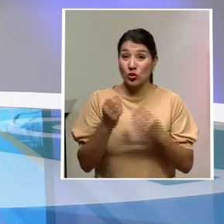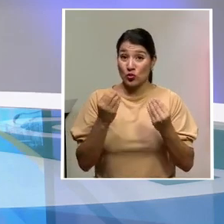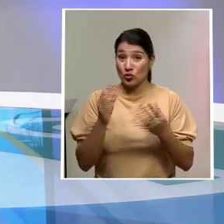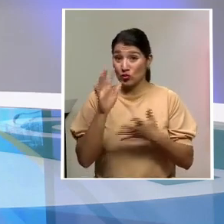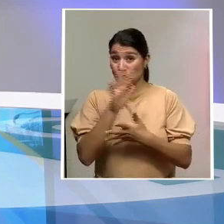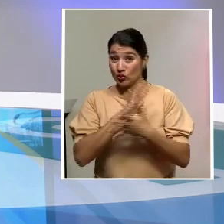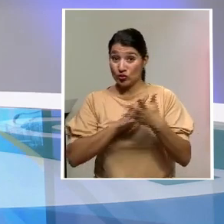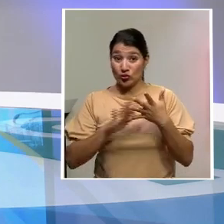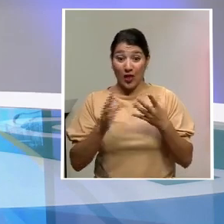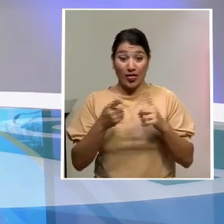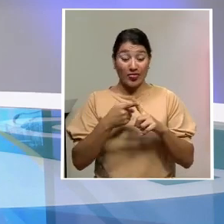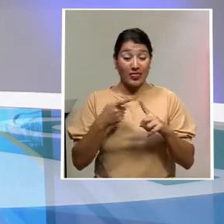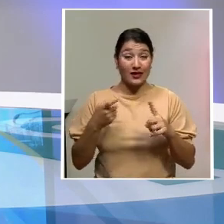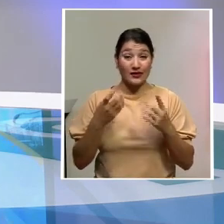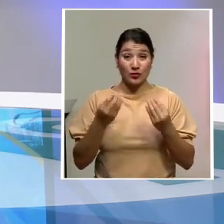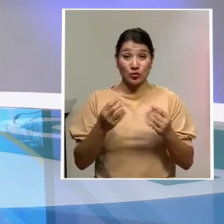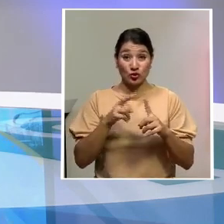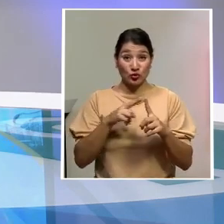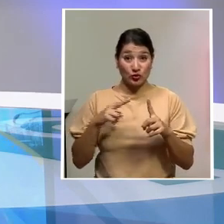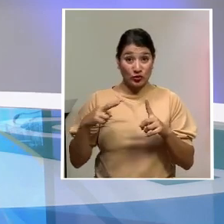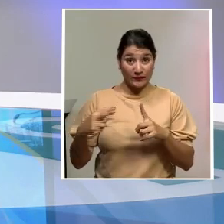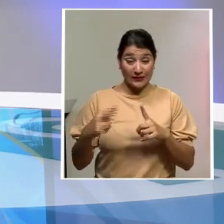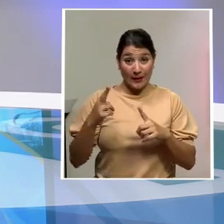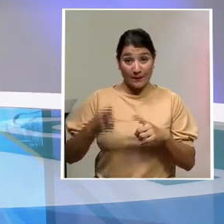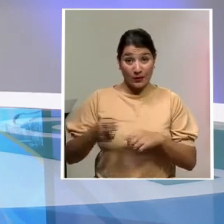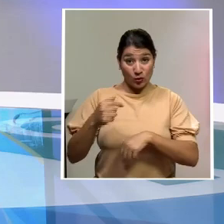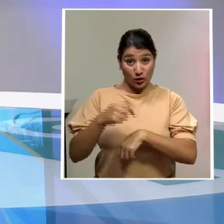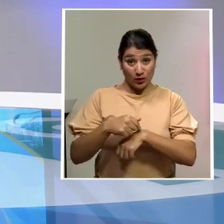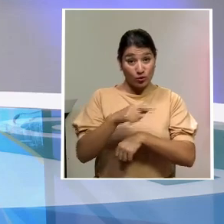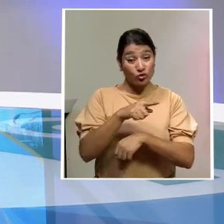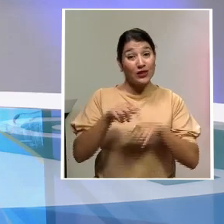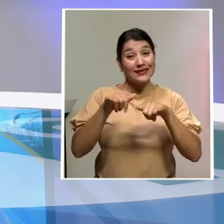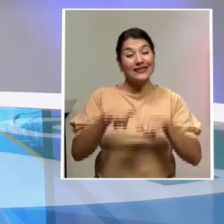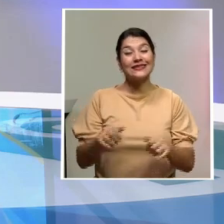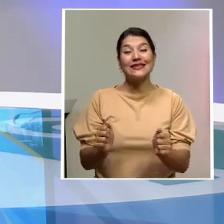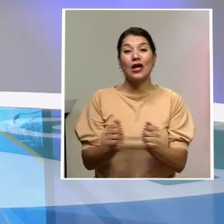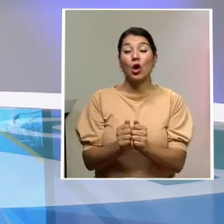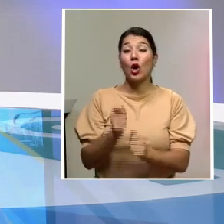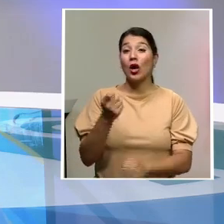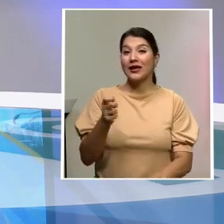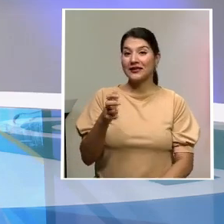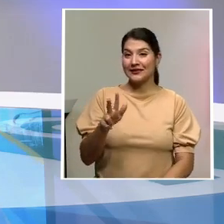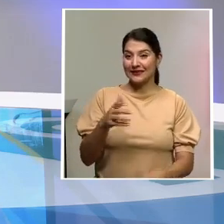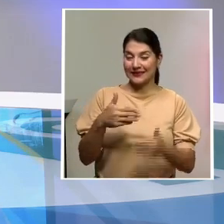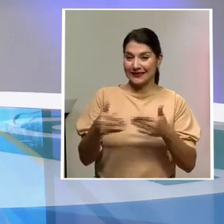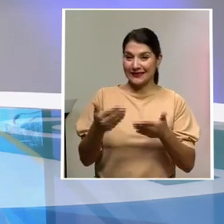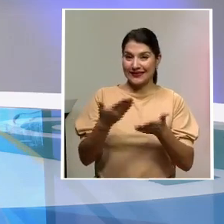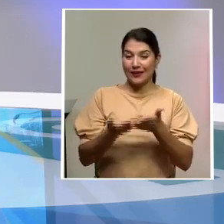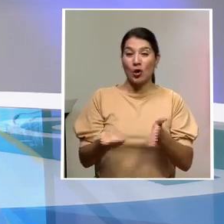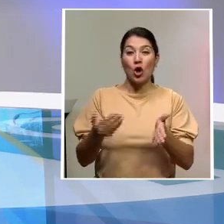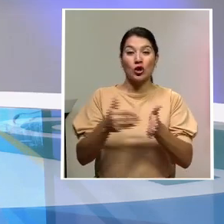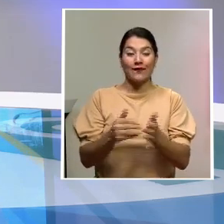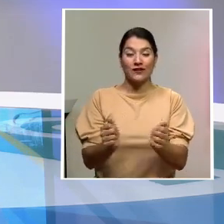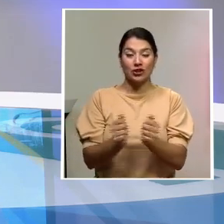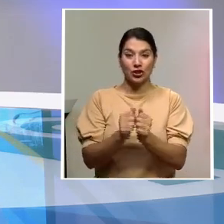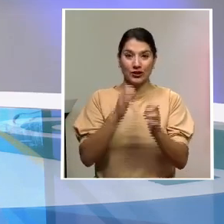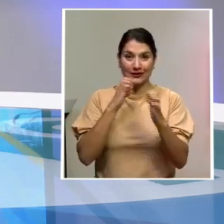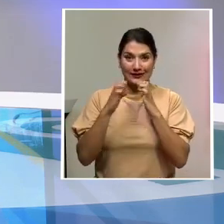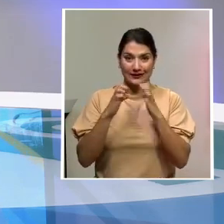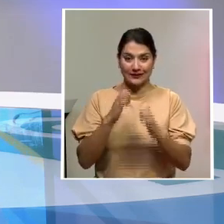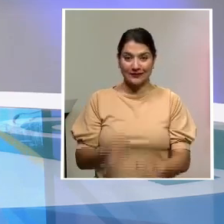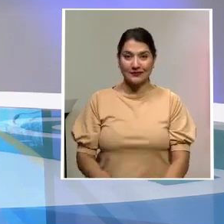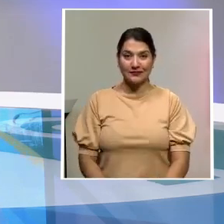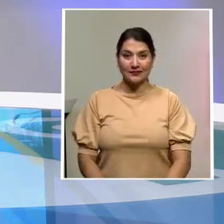tantos sentidos a la vez? Quédese en la señal del Canal 13. Ya volvemos con esta entrevista de fondo.